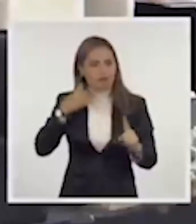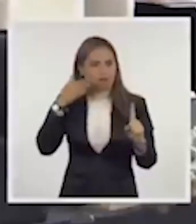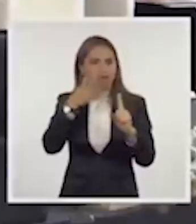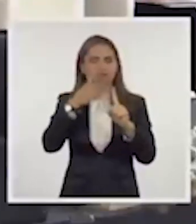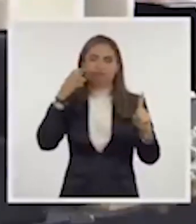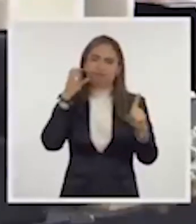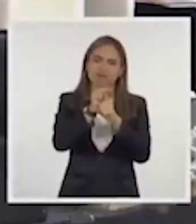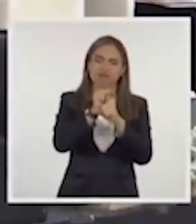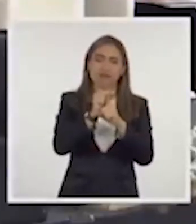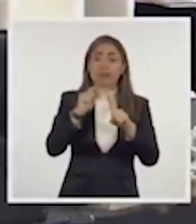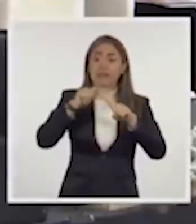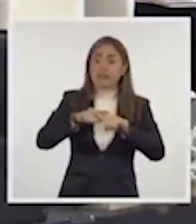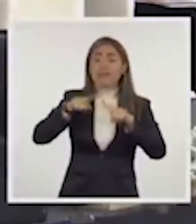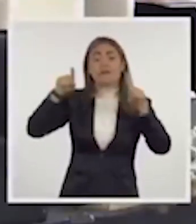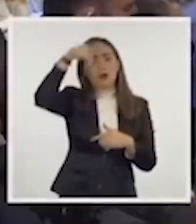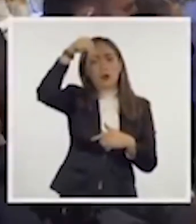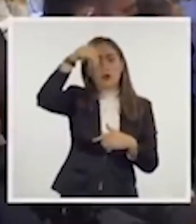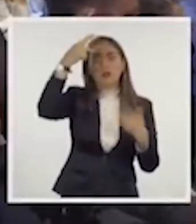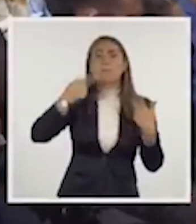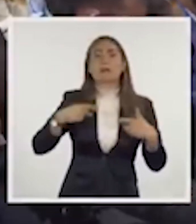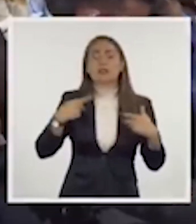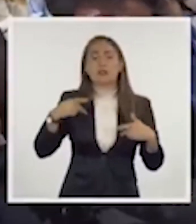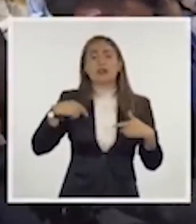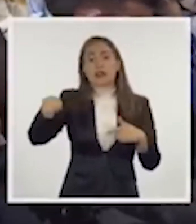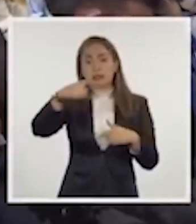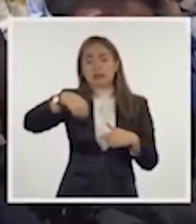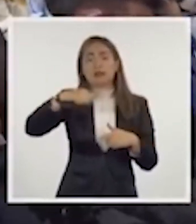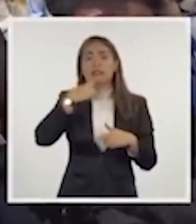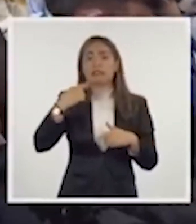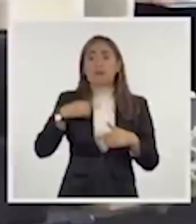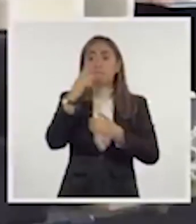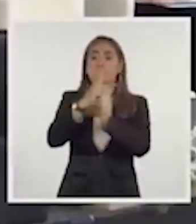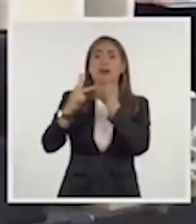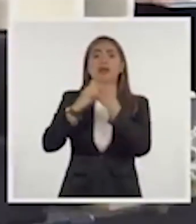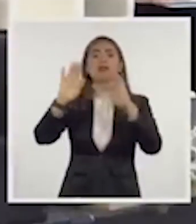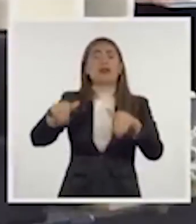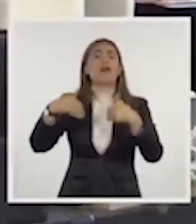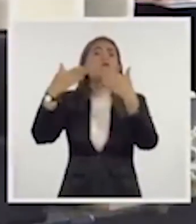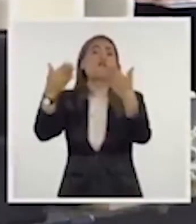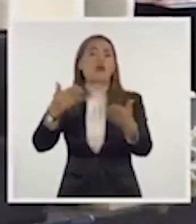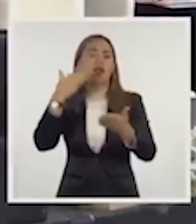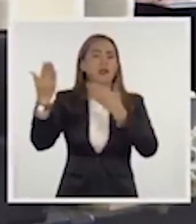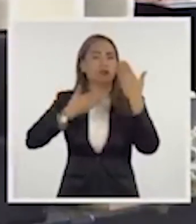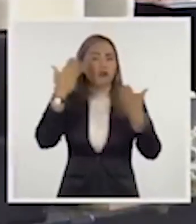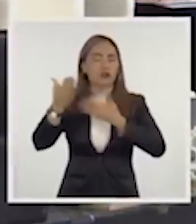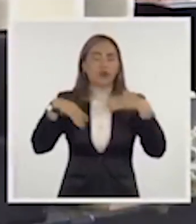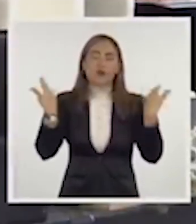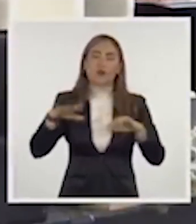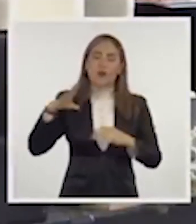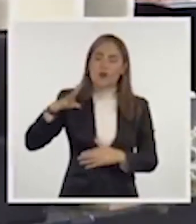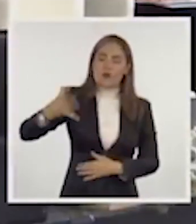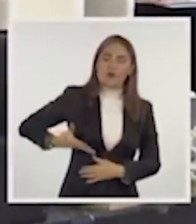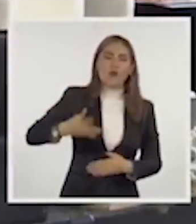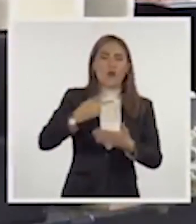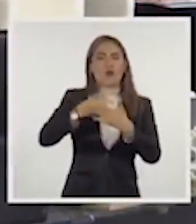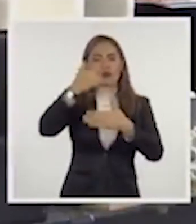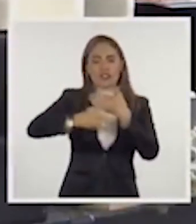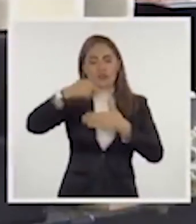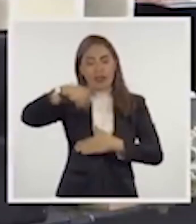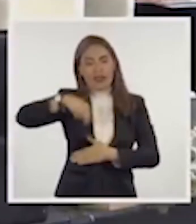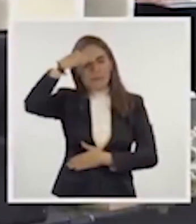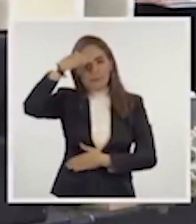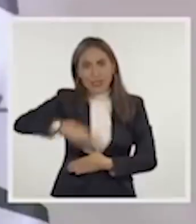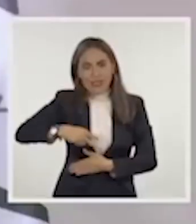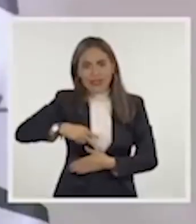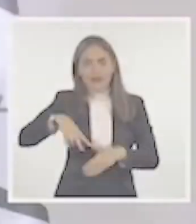Salud son instituciones hermanas. Cruzamos competencias hacia la profesionalización de las personas. La UNADEM es joven, pero ha